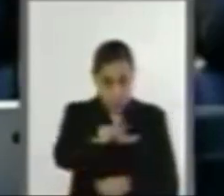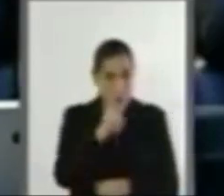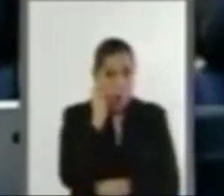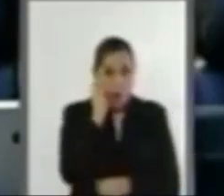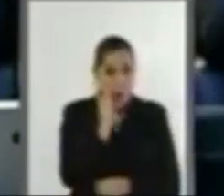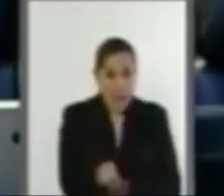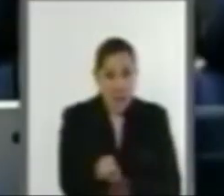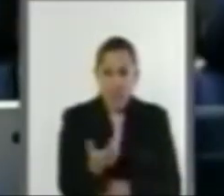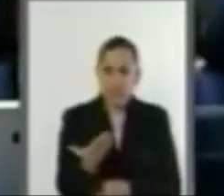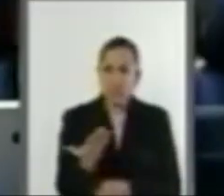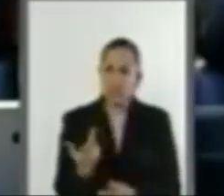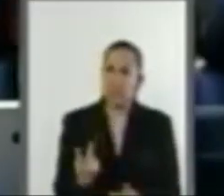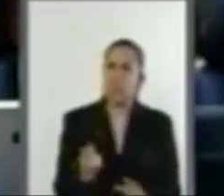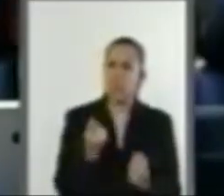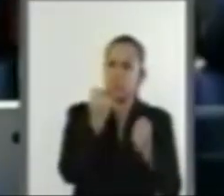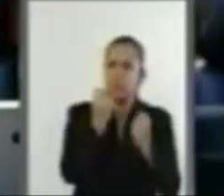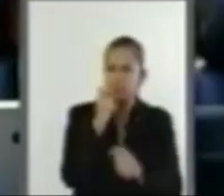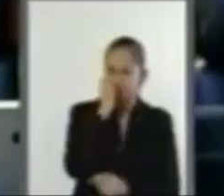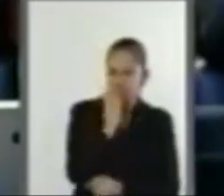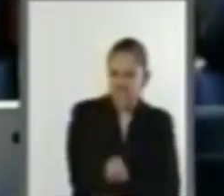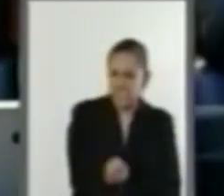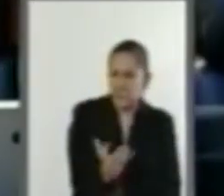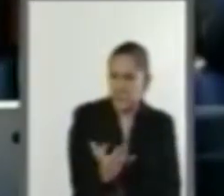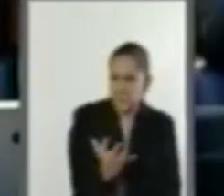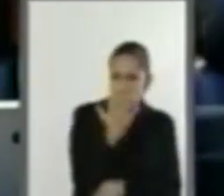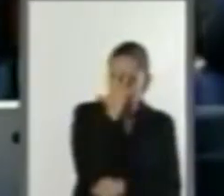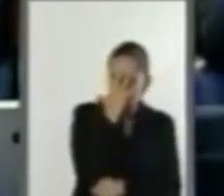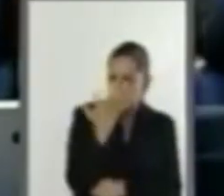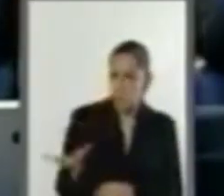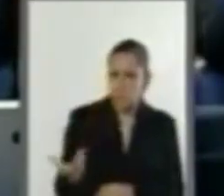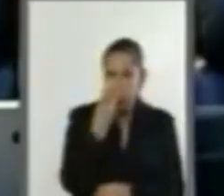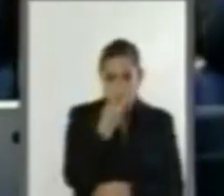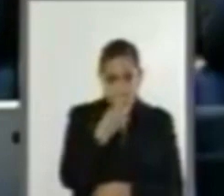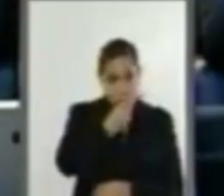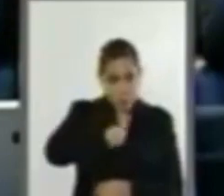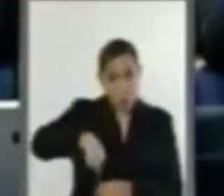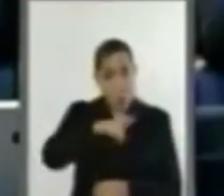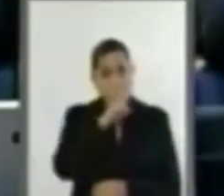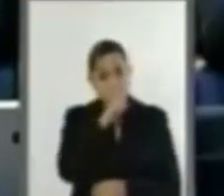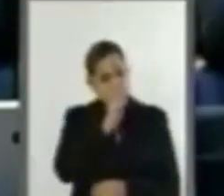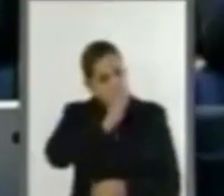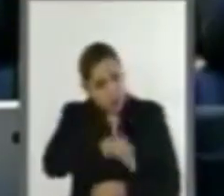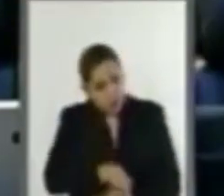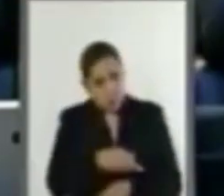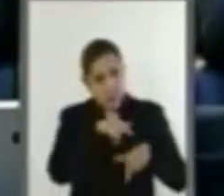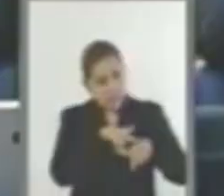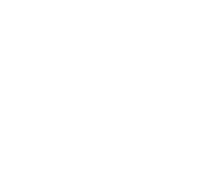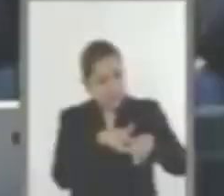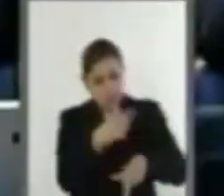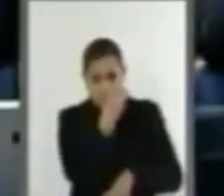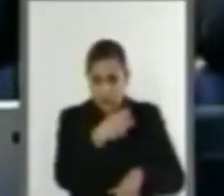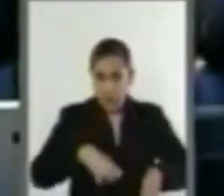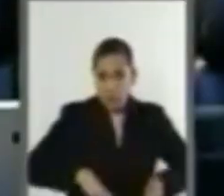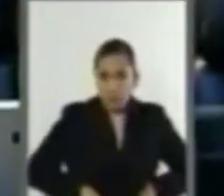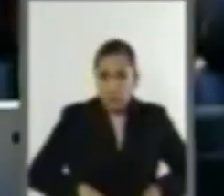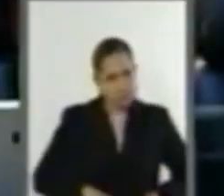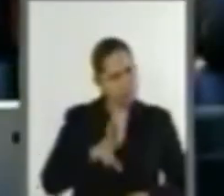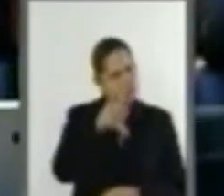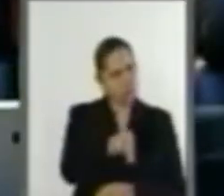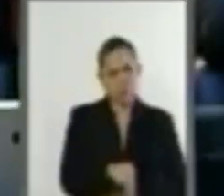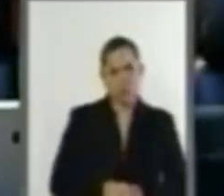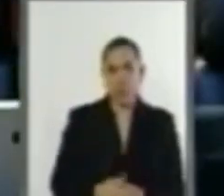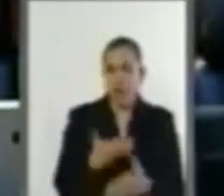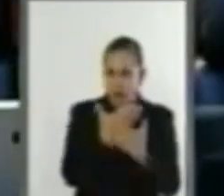atropello, es una vergüenza y no es tolerable que se sigan presentando estas conductas. Hoy queda